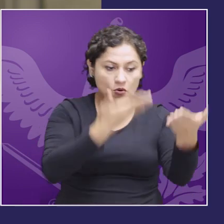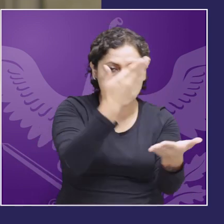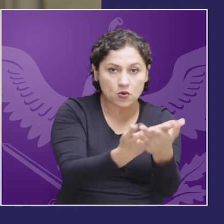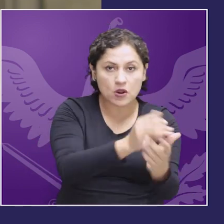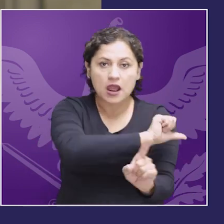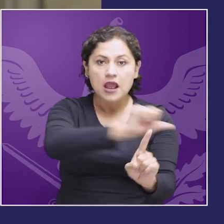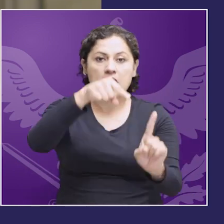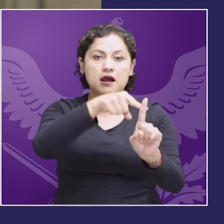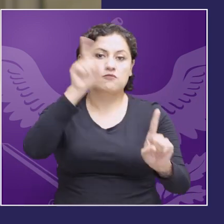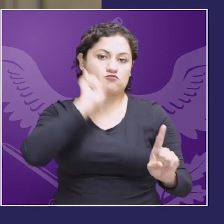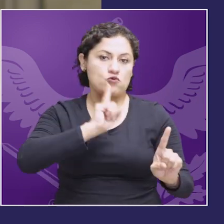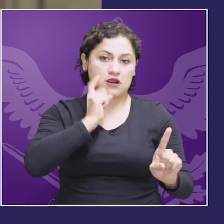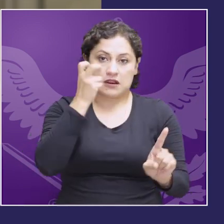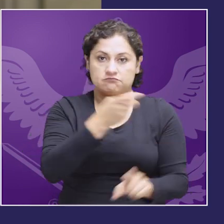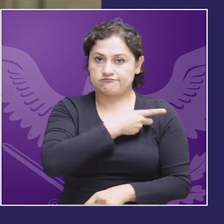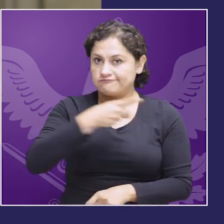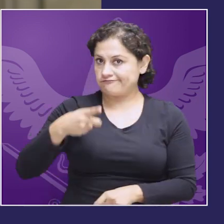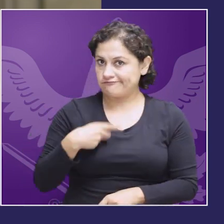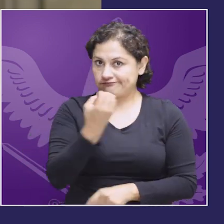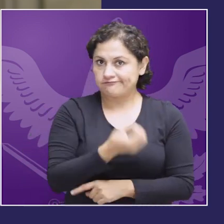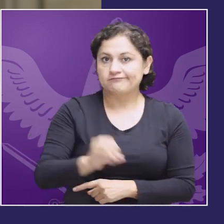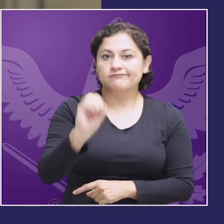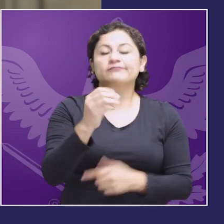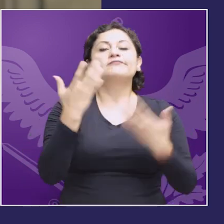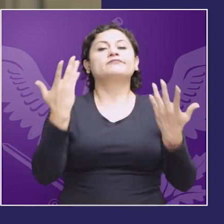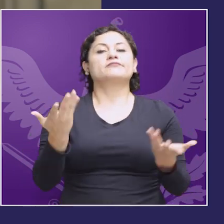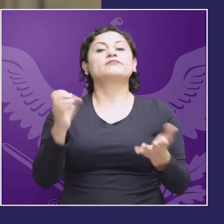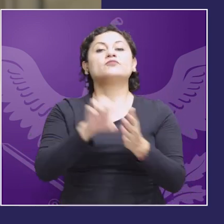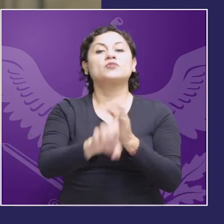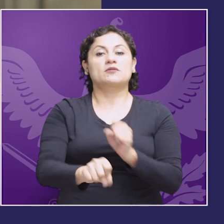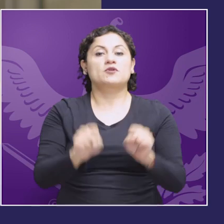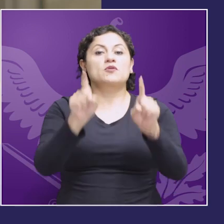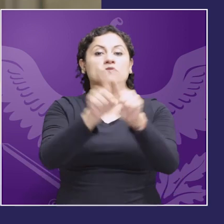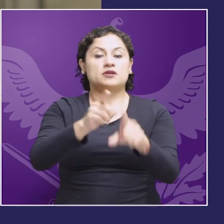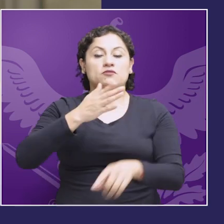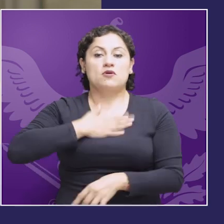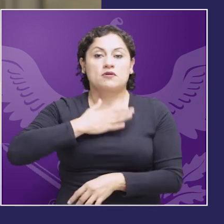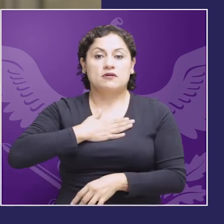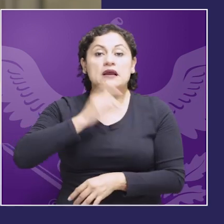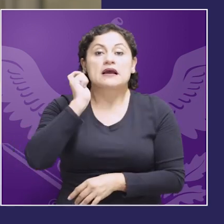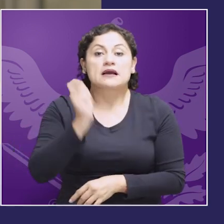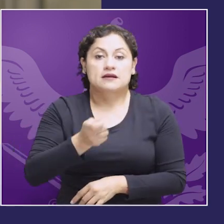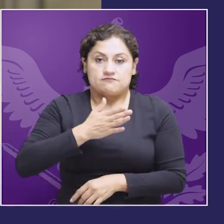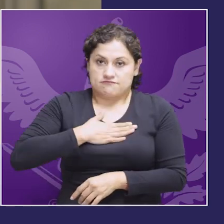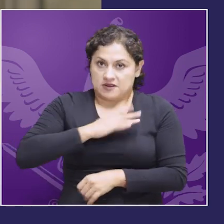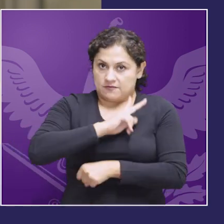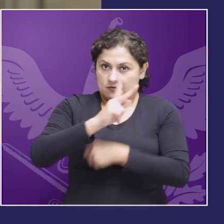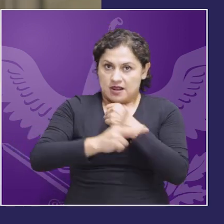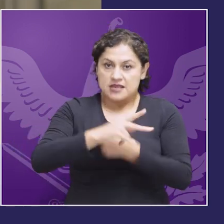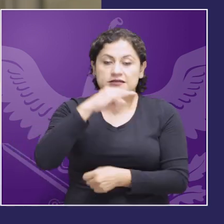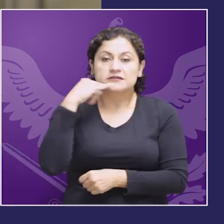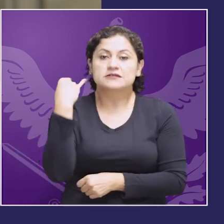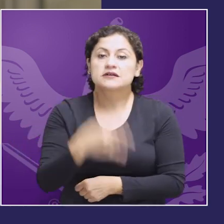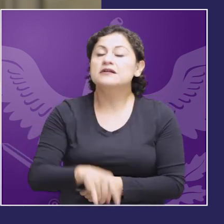las mujeres es hoy día un deber. Yo creo que muchos poderes judiciales, el mío incluido, desde luego, Chile, en el